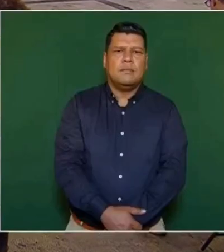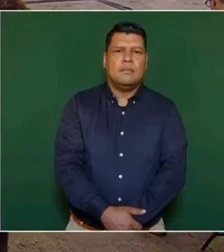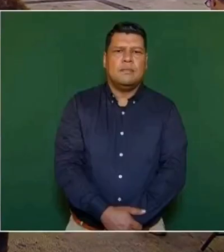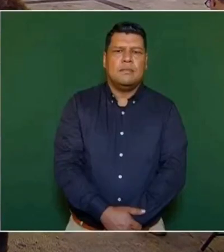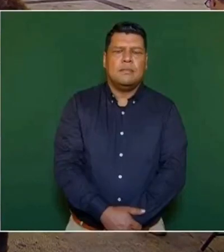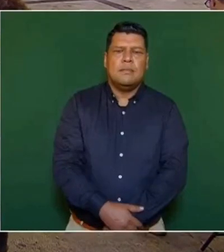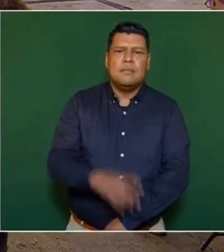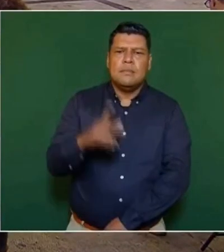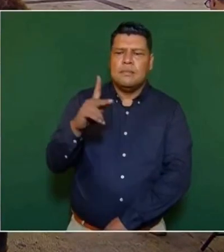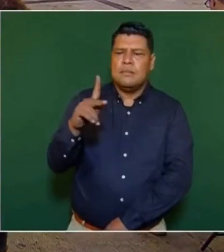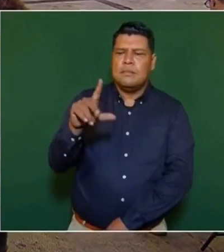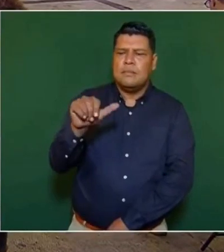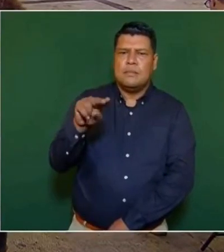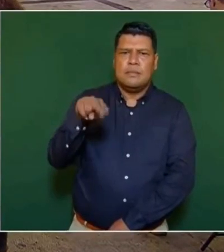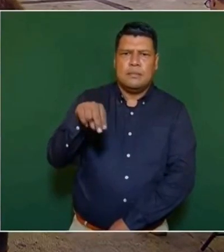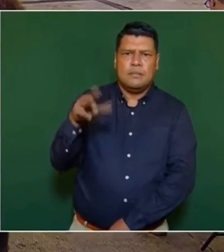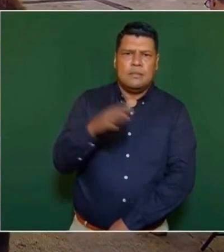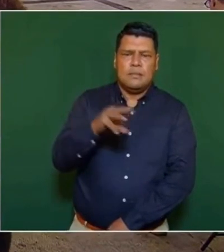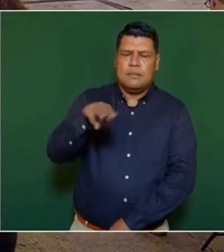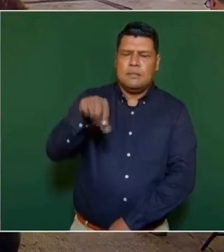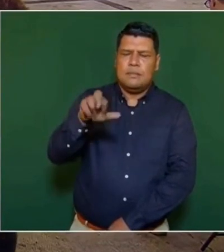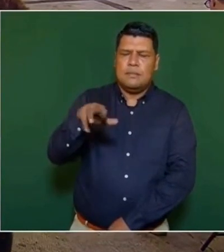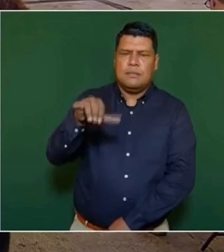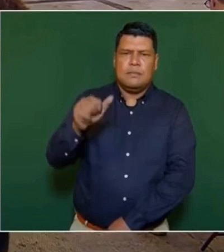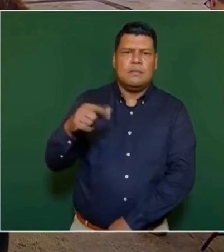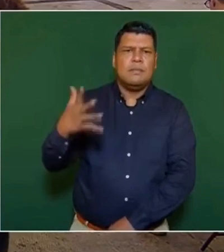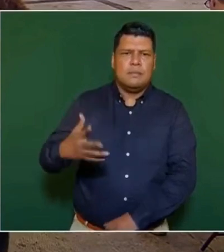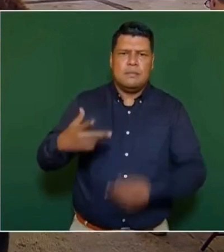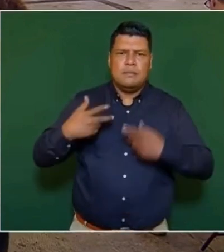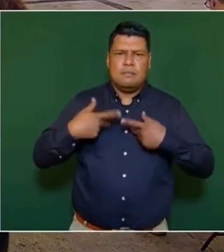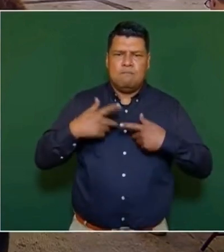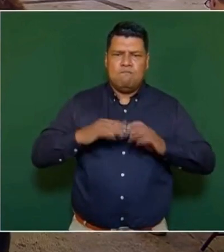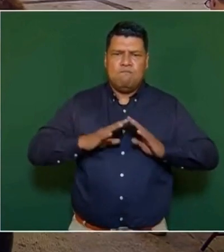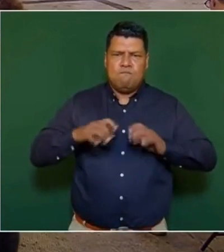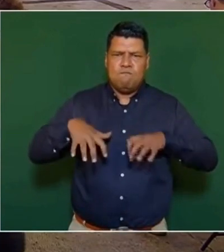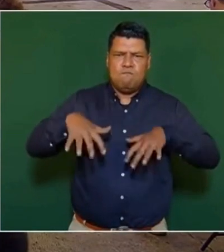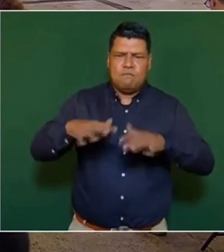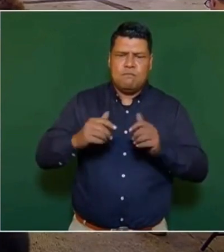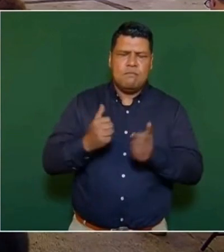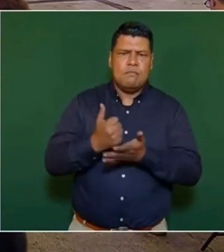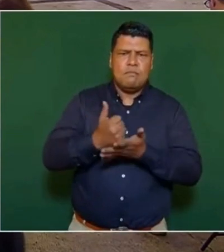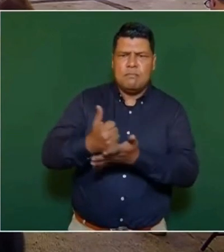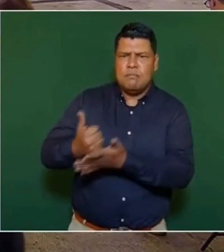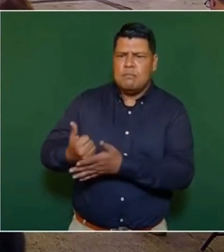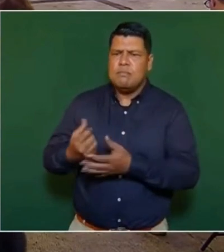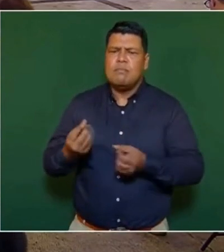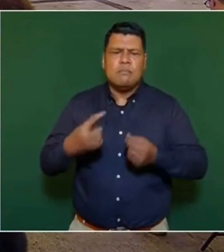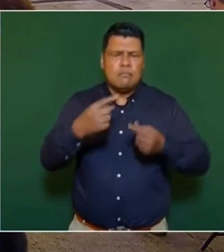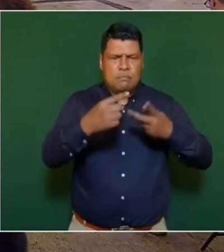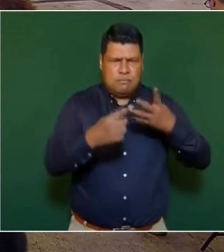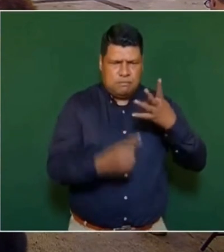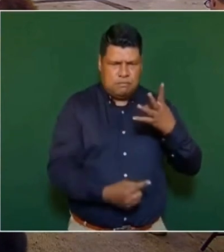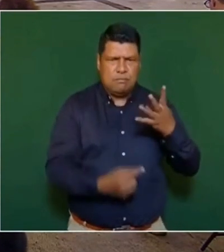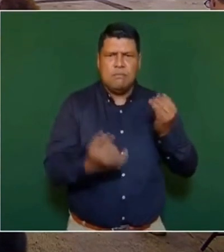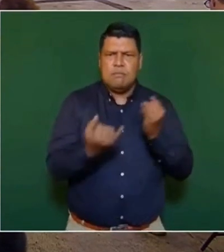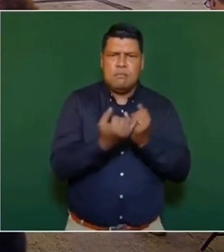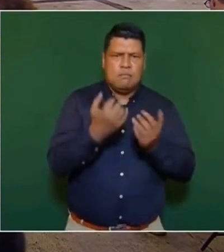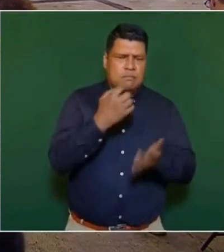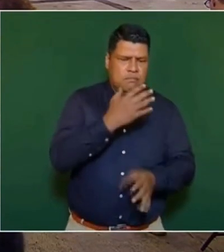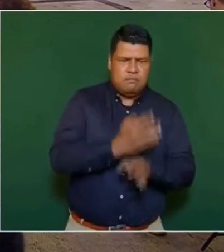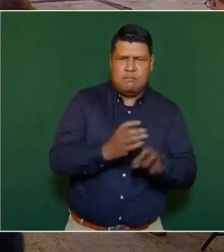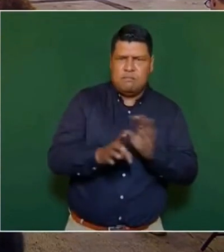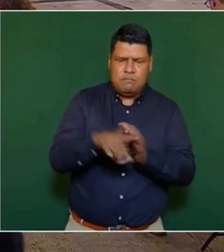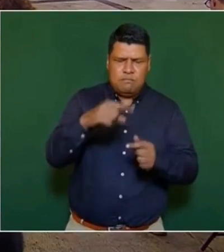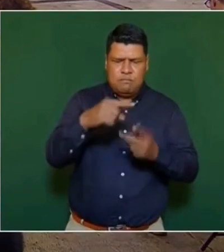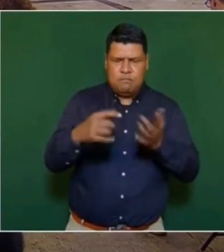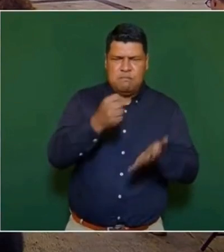Esto es el número de elementos que tenemos desplegados y estos también son los recursos materiales con los que están